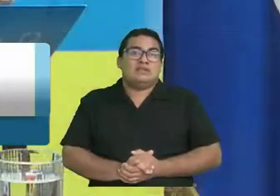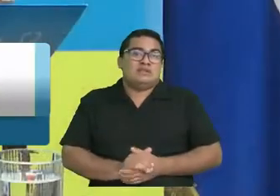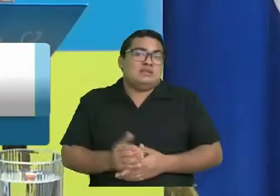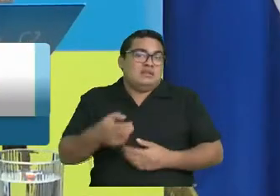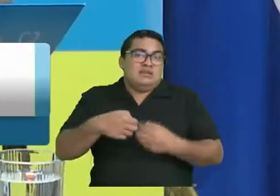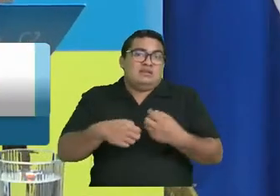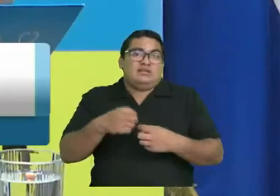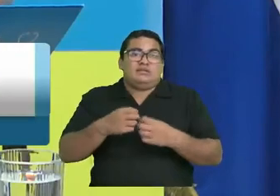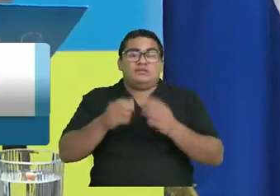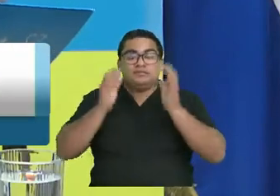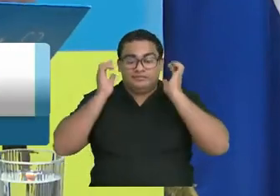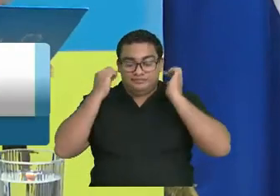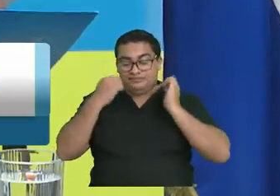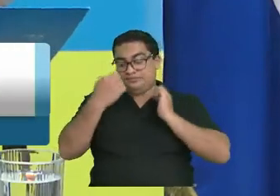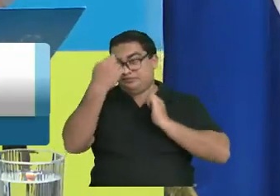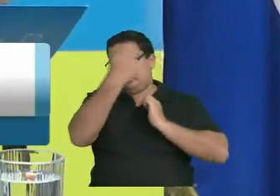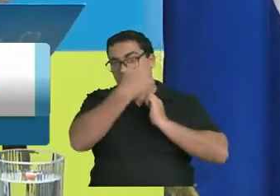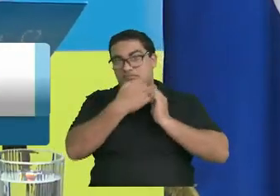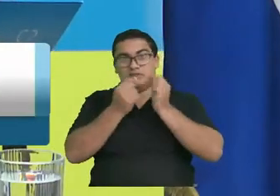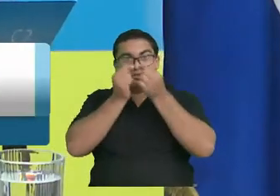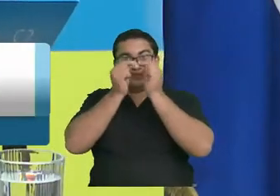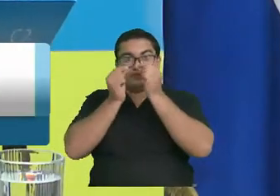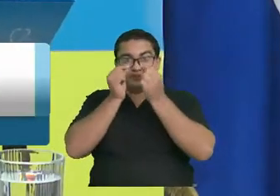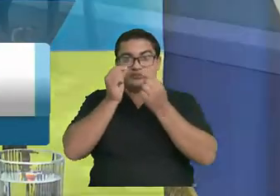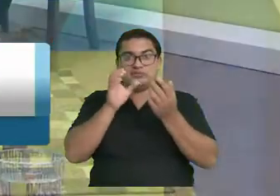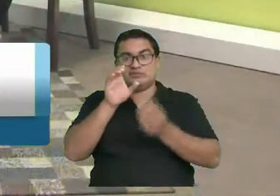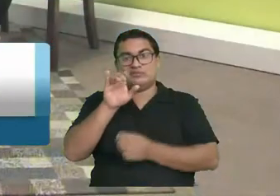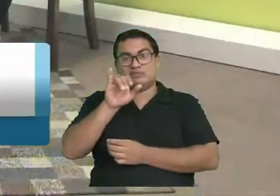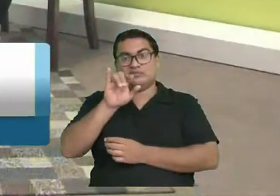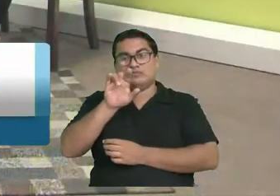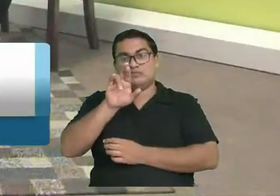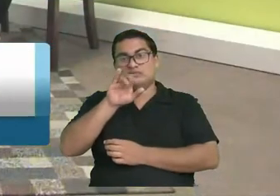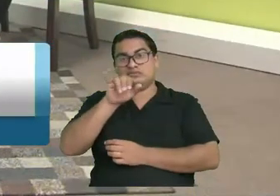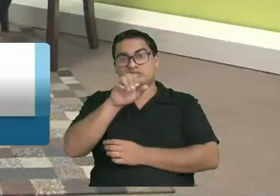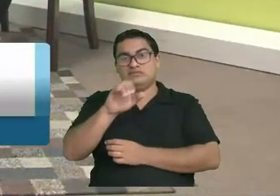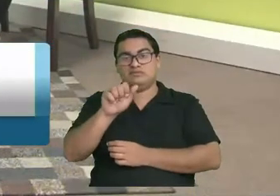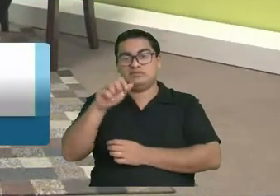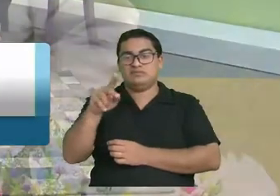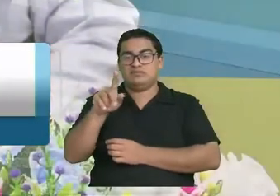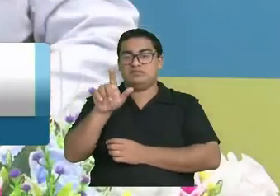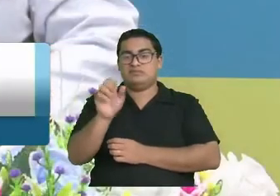de nuestro rostro, tiene que ver la cirugía plástica. Así es. Ahora,